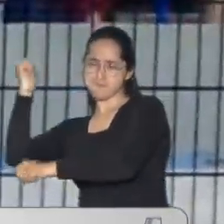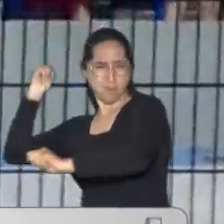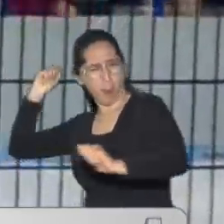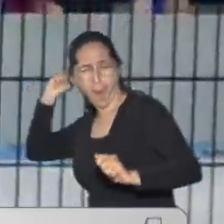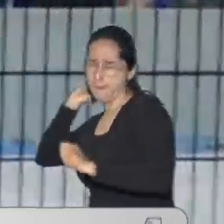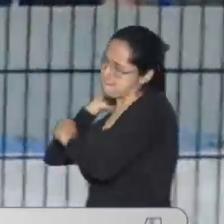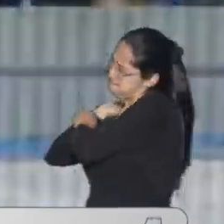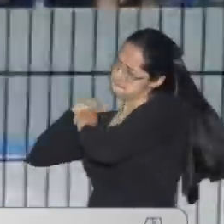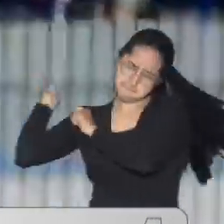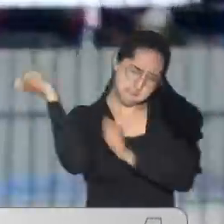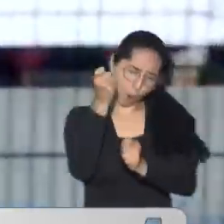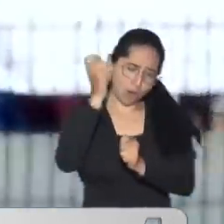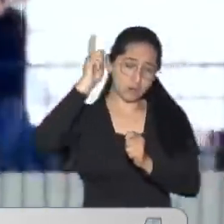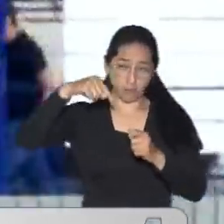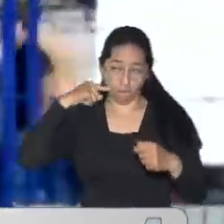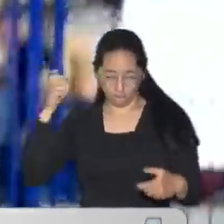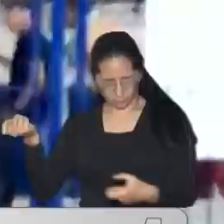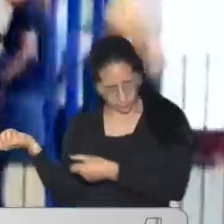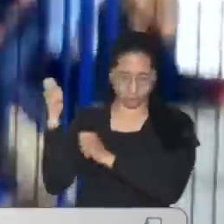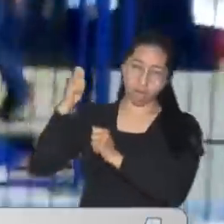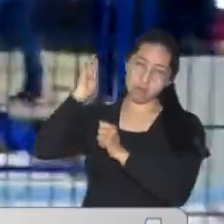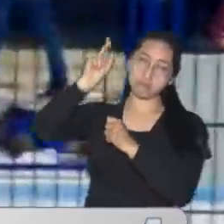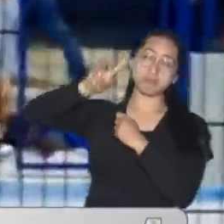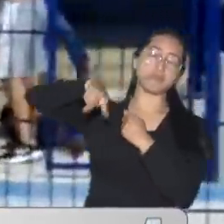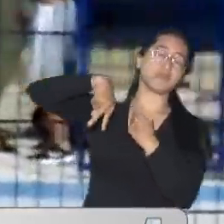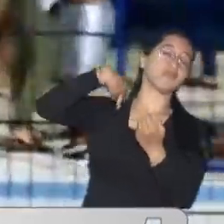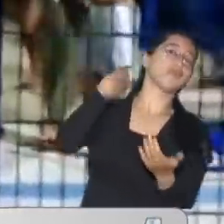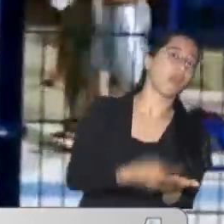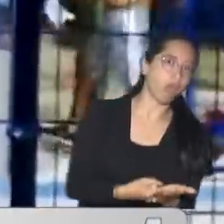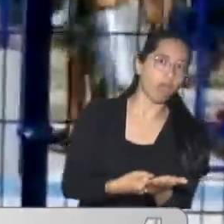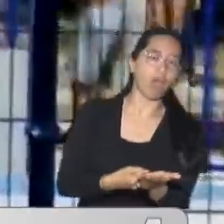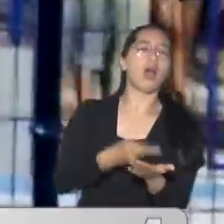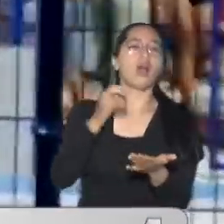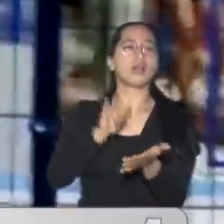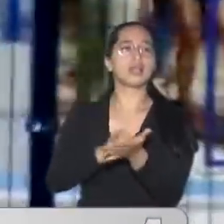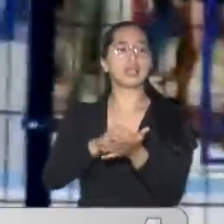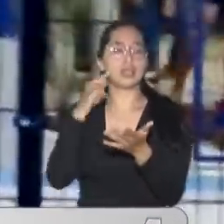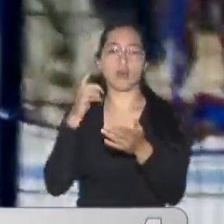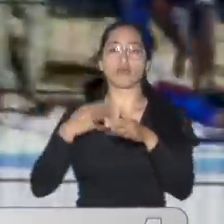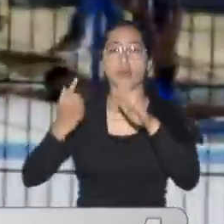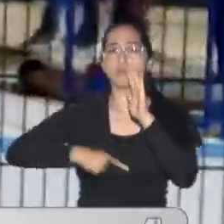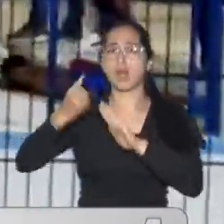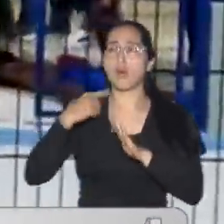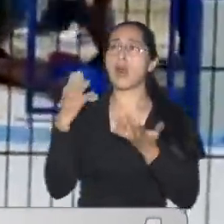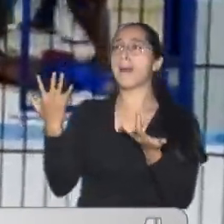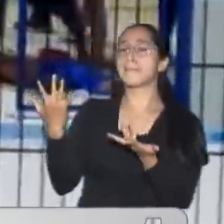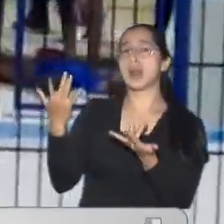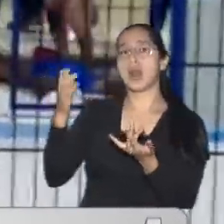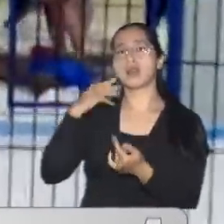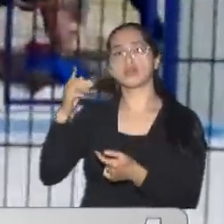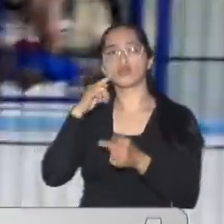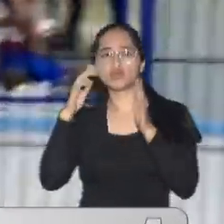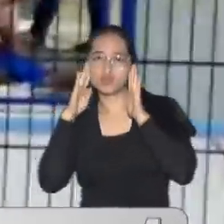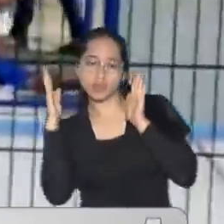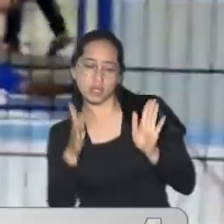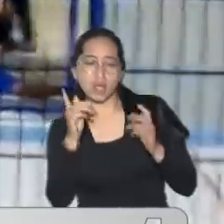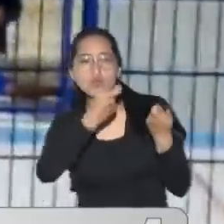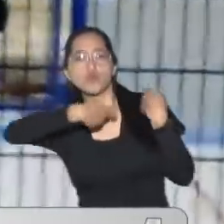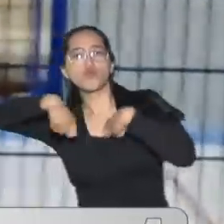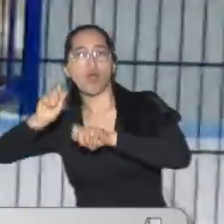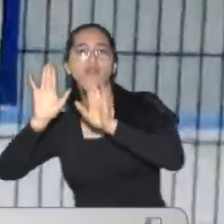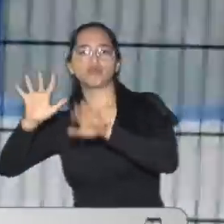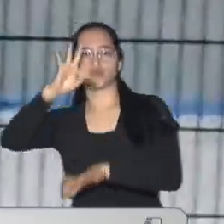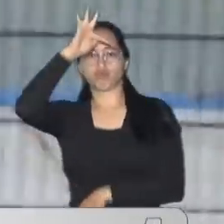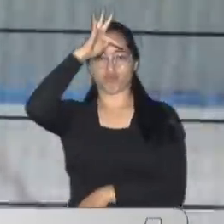piso e inconsciente debió esperar que recibiera una atención rápida y oportuna y ser trasladado a un centro